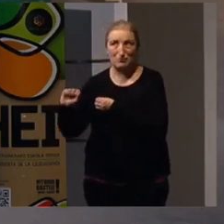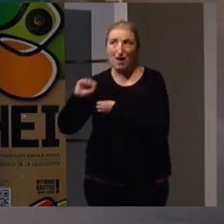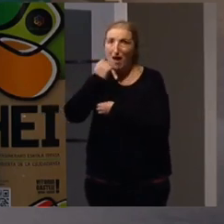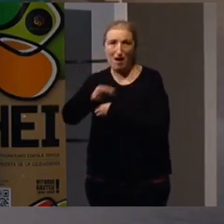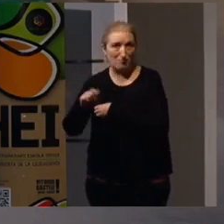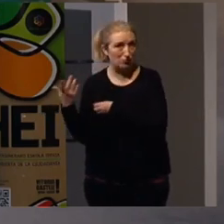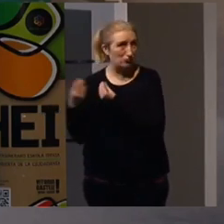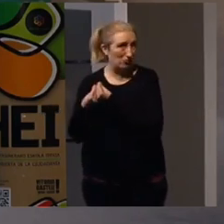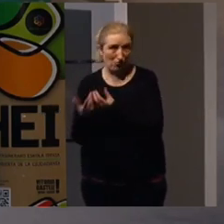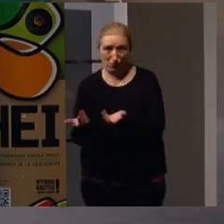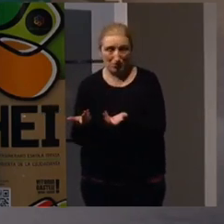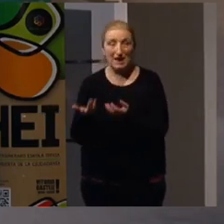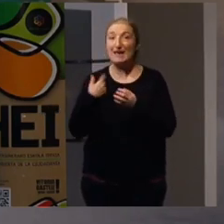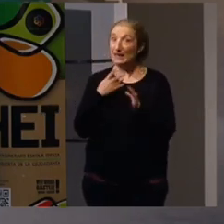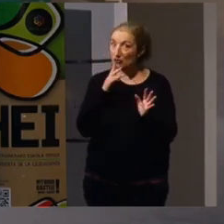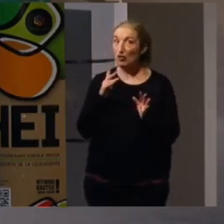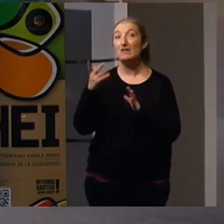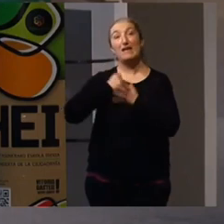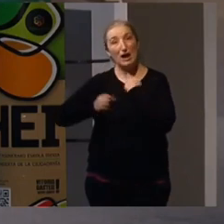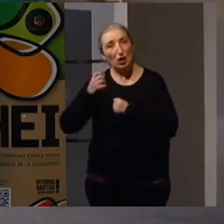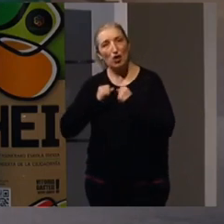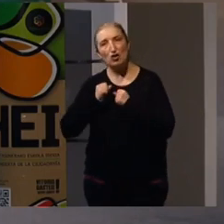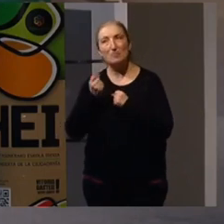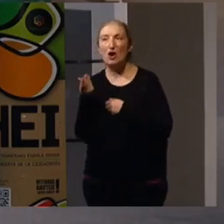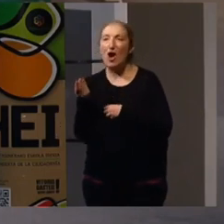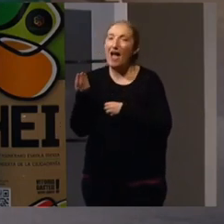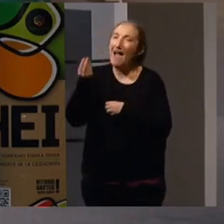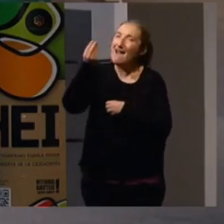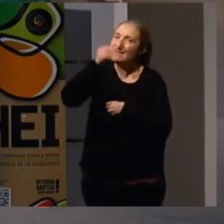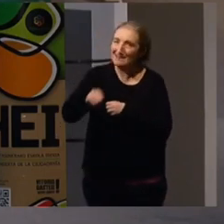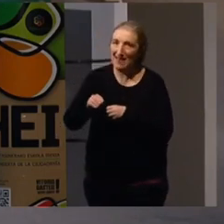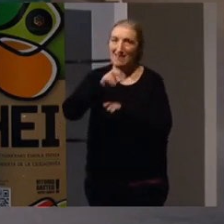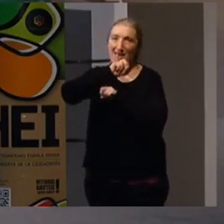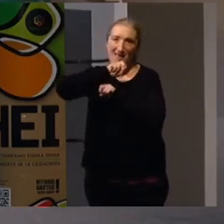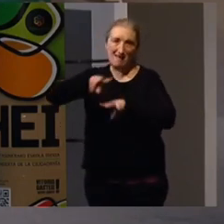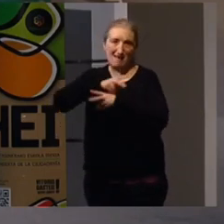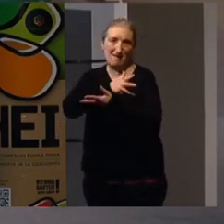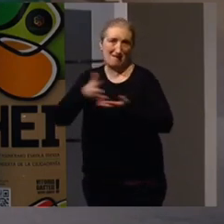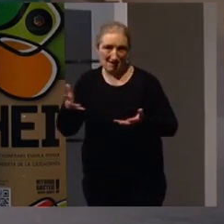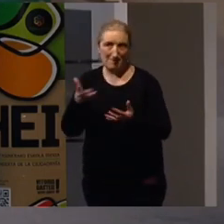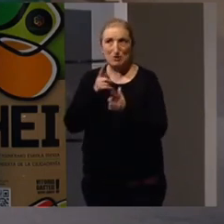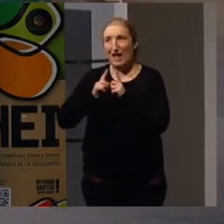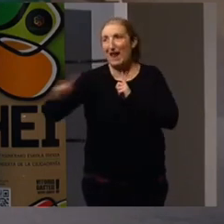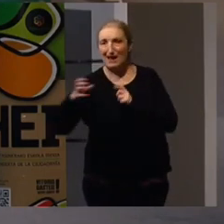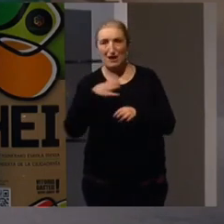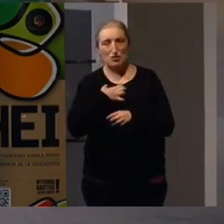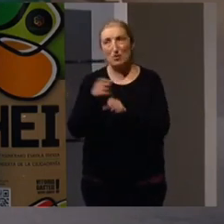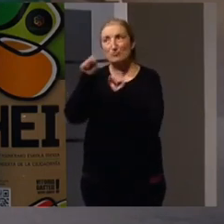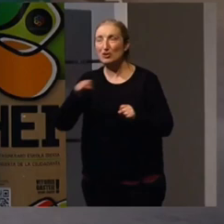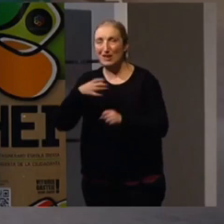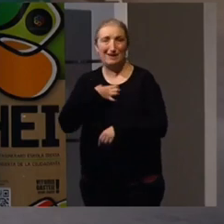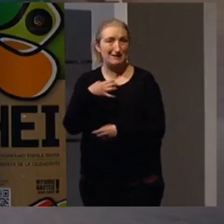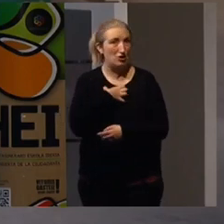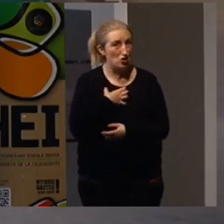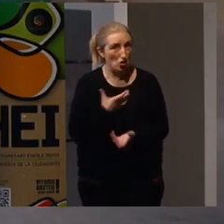mucho sufrimiento y que genera mucho daño, la precariedad económica le añade la capa de no poder resolverlo, no poder alejarte, no poder protegerte